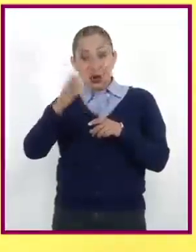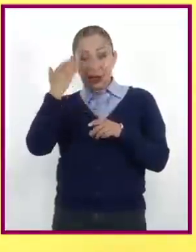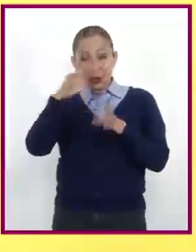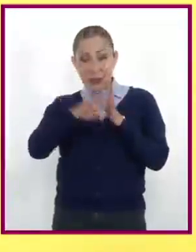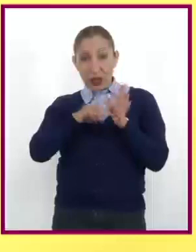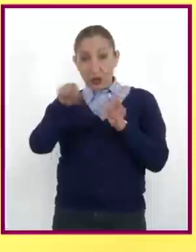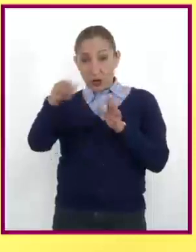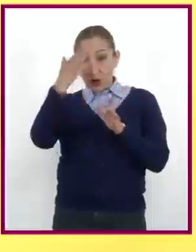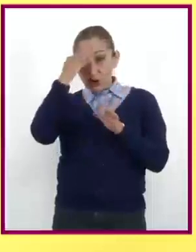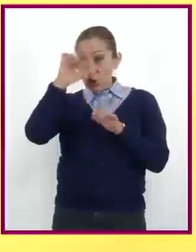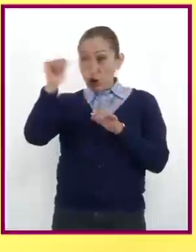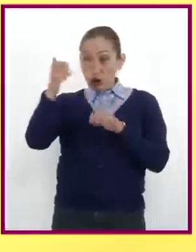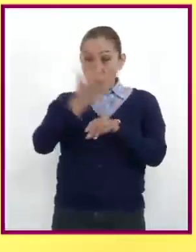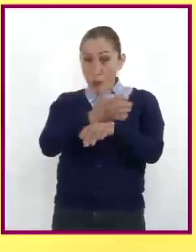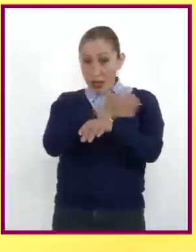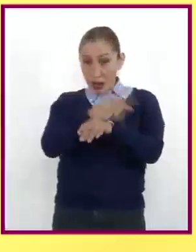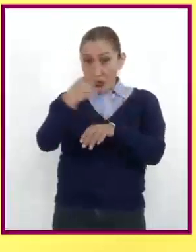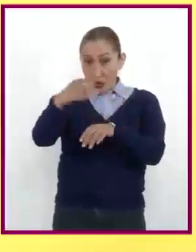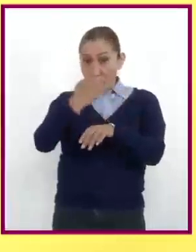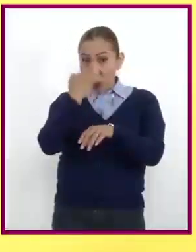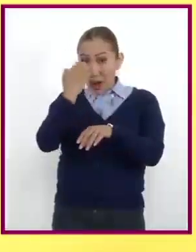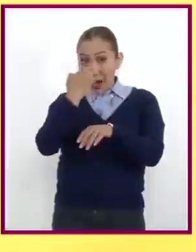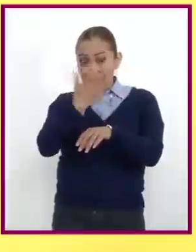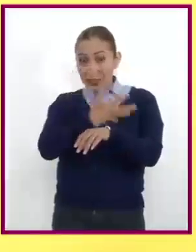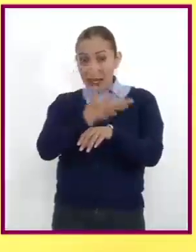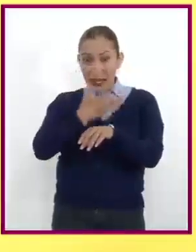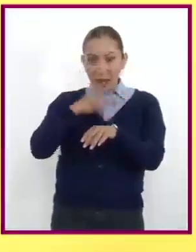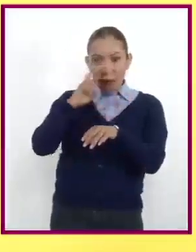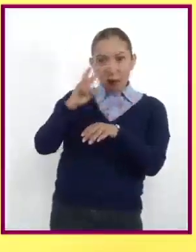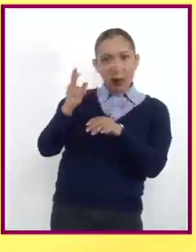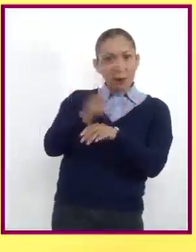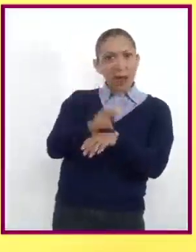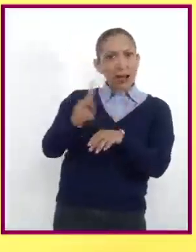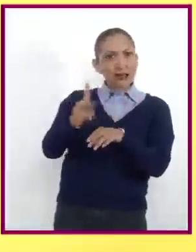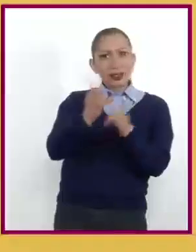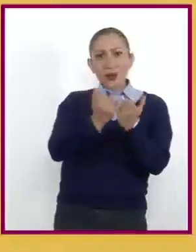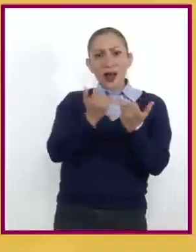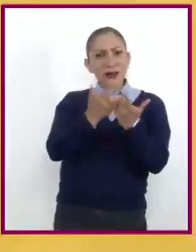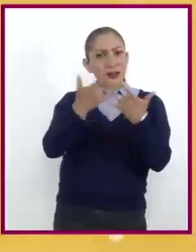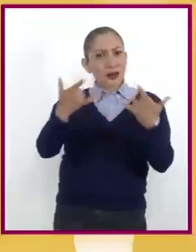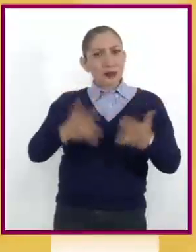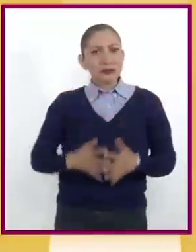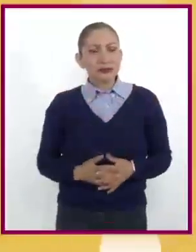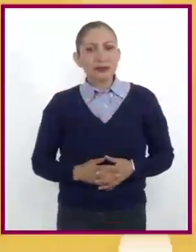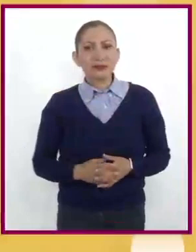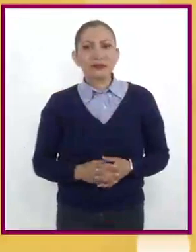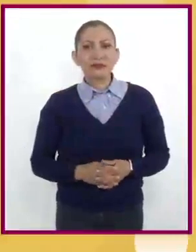¿Conocen alguna compañera o compañero de la escuela con una situación similar?